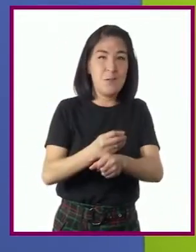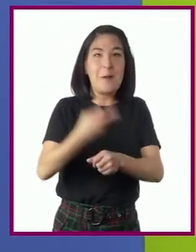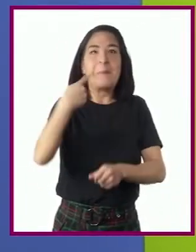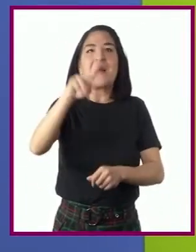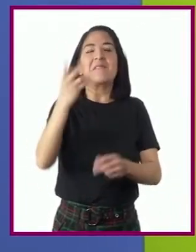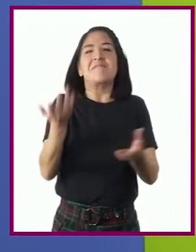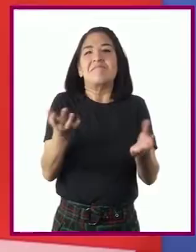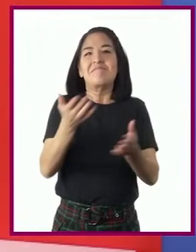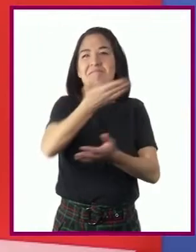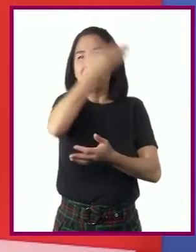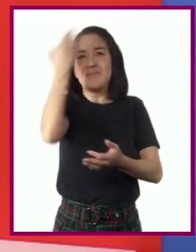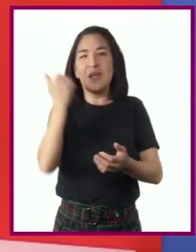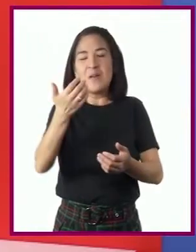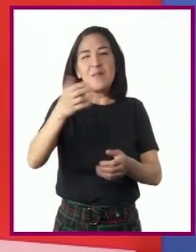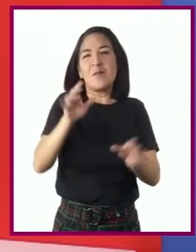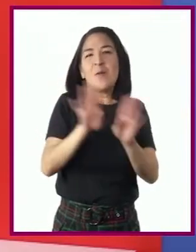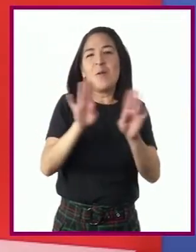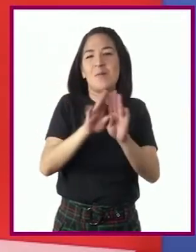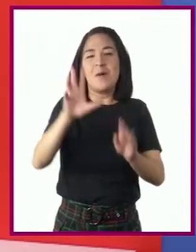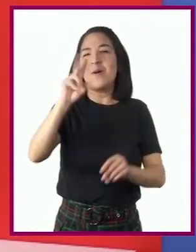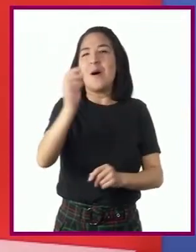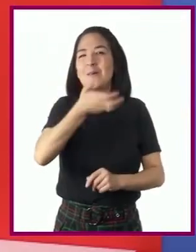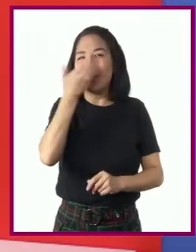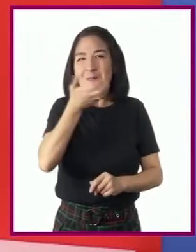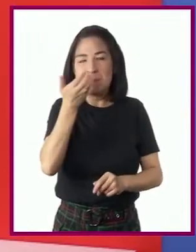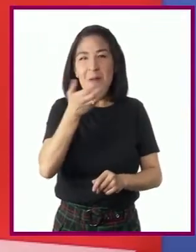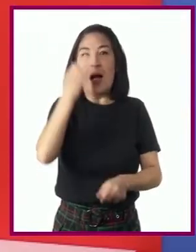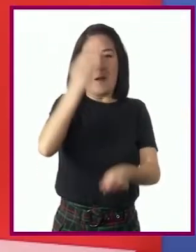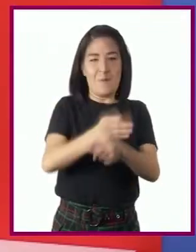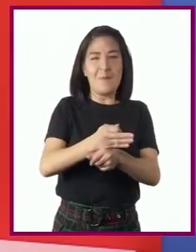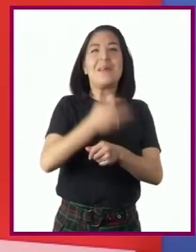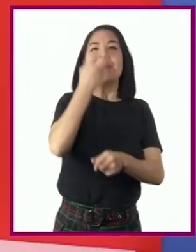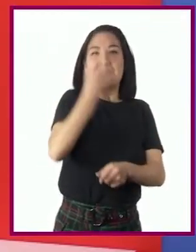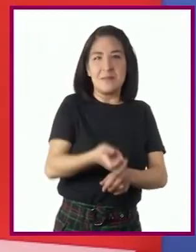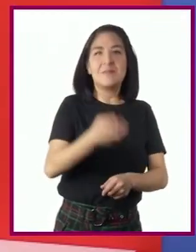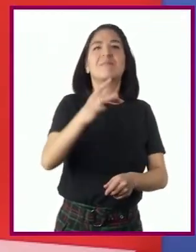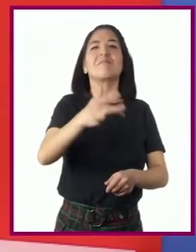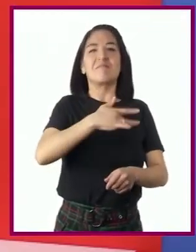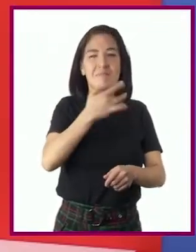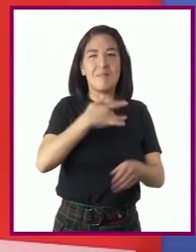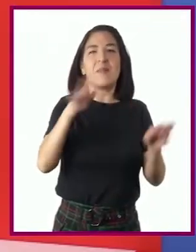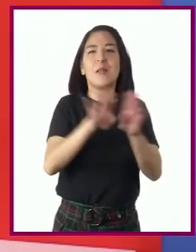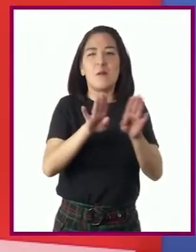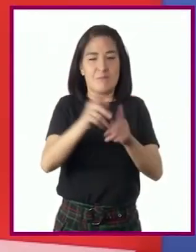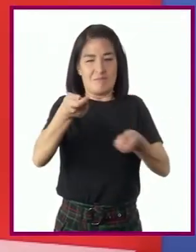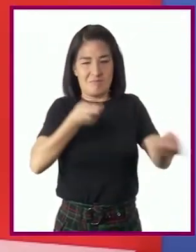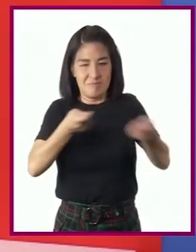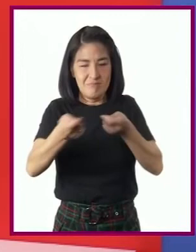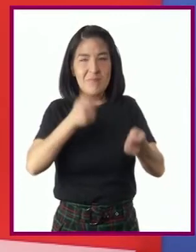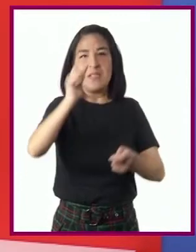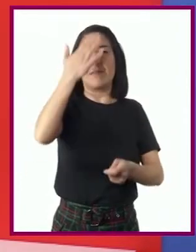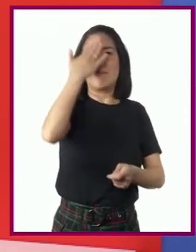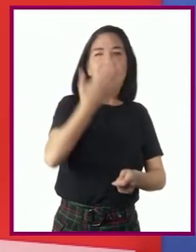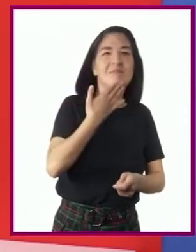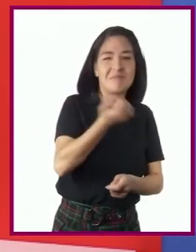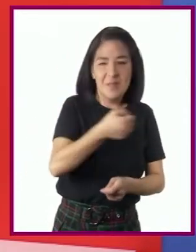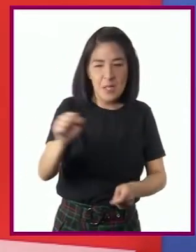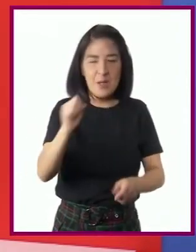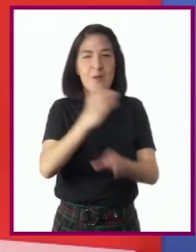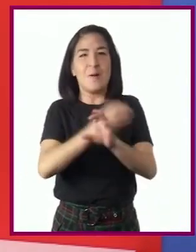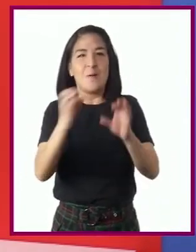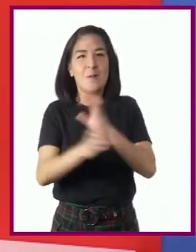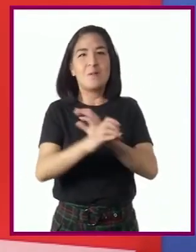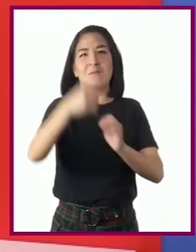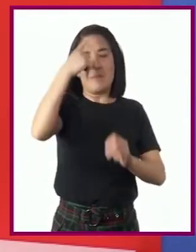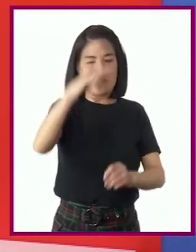los conocemos. Por ello, es importante iluminar esos recursos, capacidades y fortalezas para construir